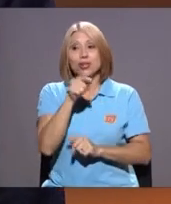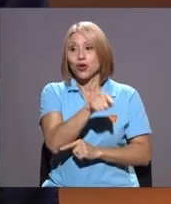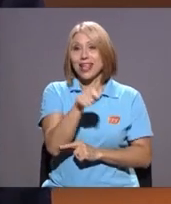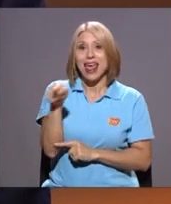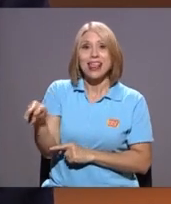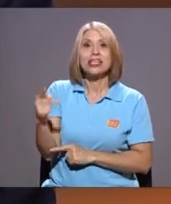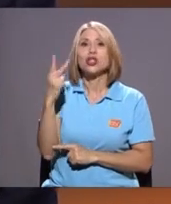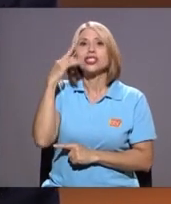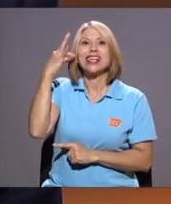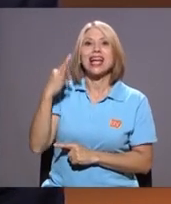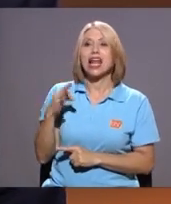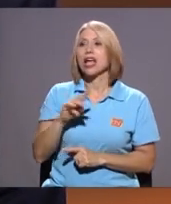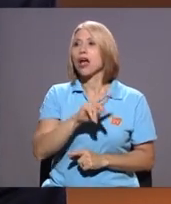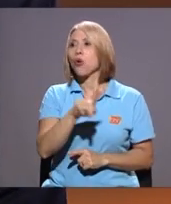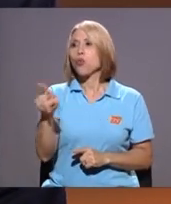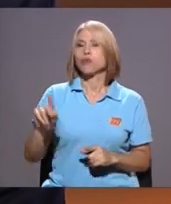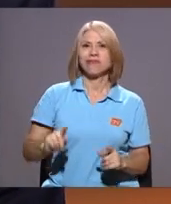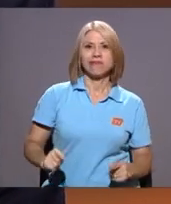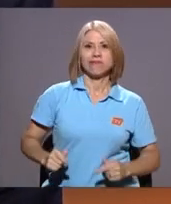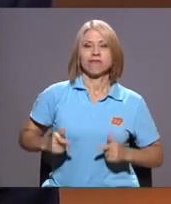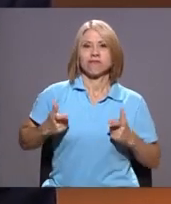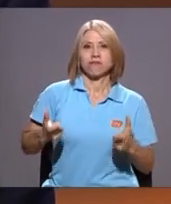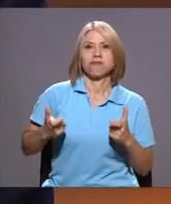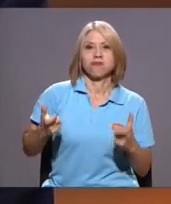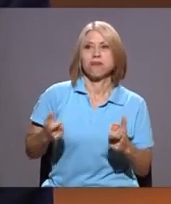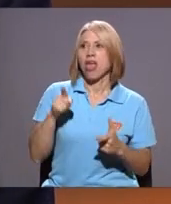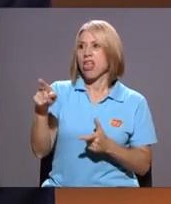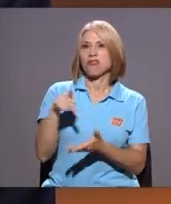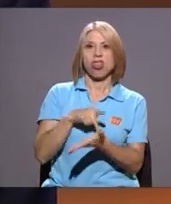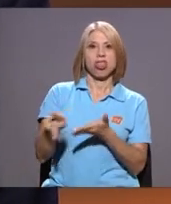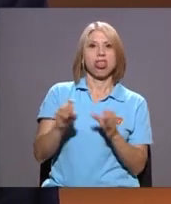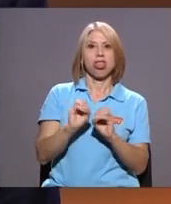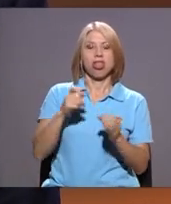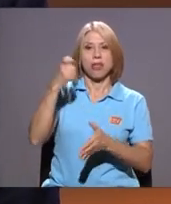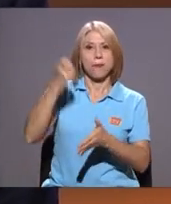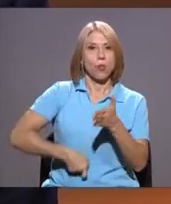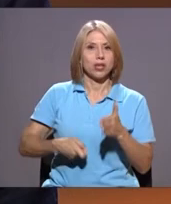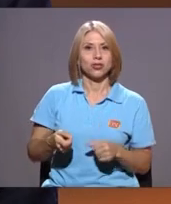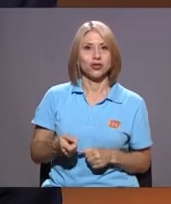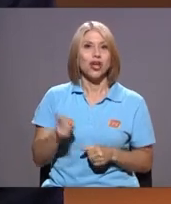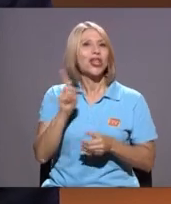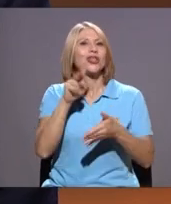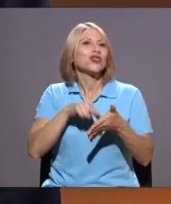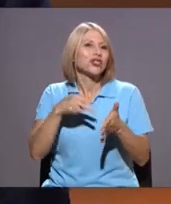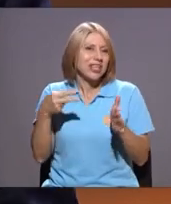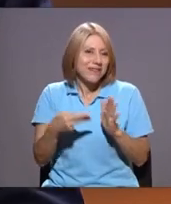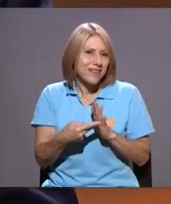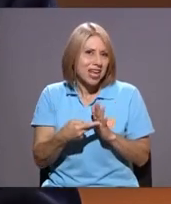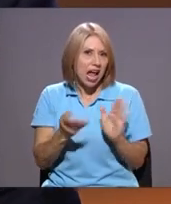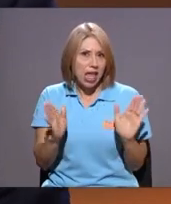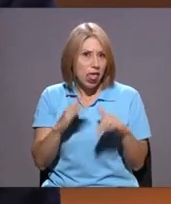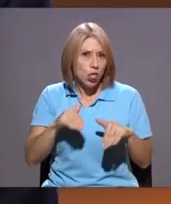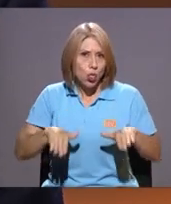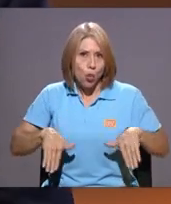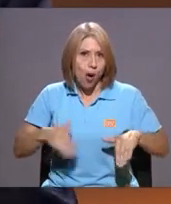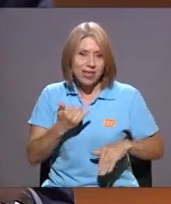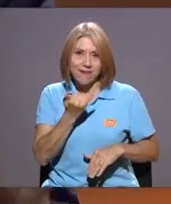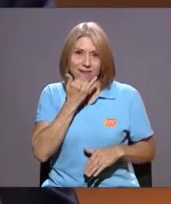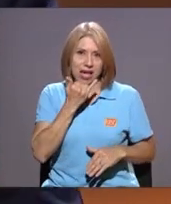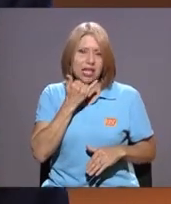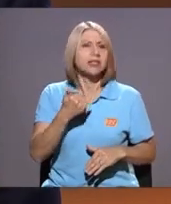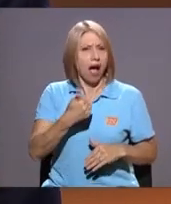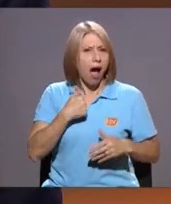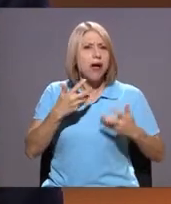son multimillonarios o que son evasores de impuestos no con esto quiero decir que no haya fallas empresarios malos empresarios